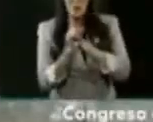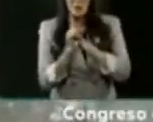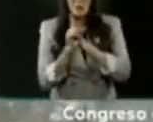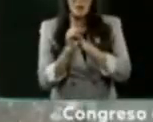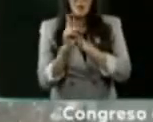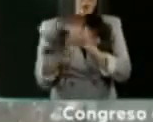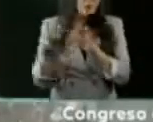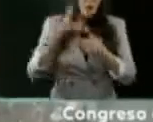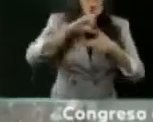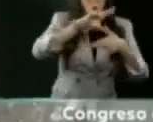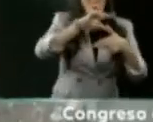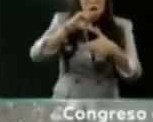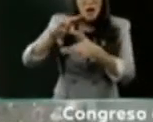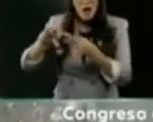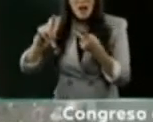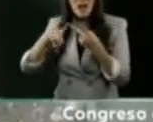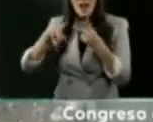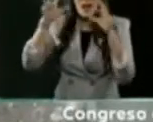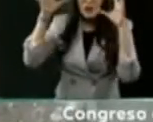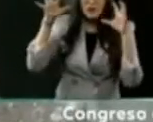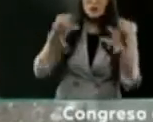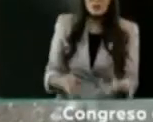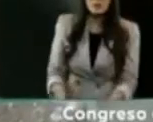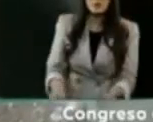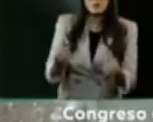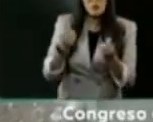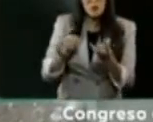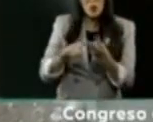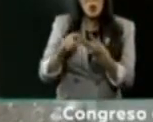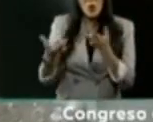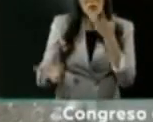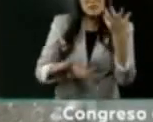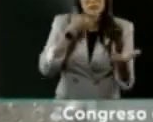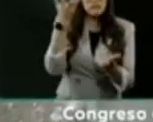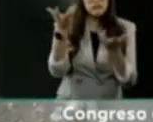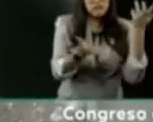por todo lo que ha pasado, sobre todo